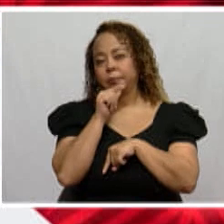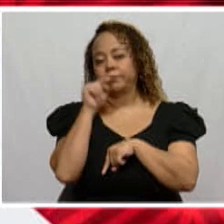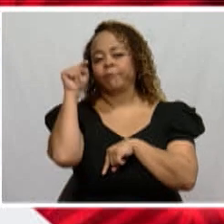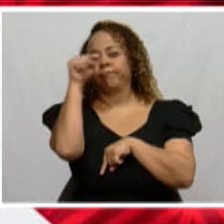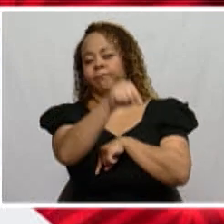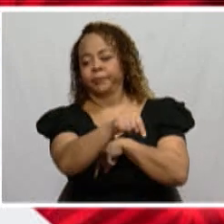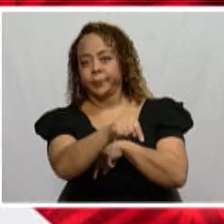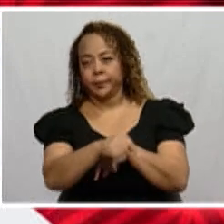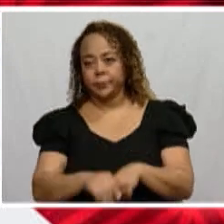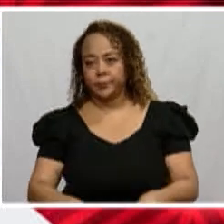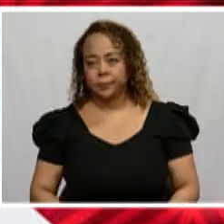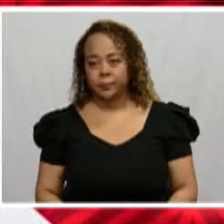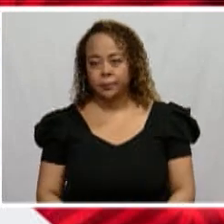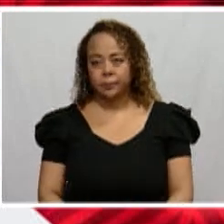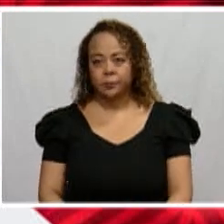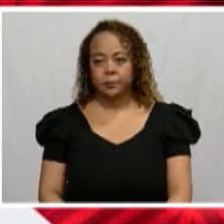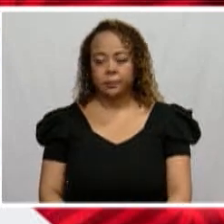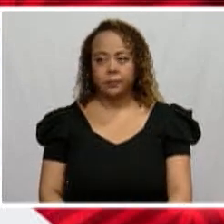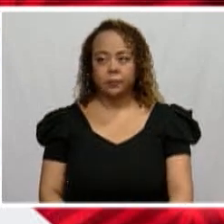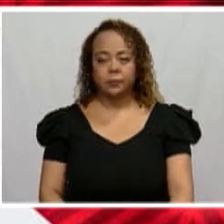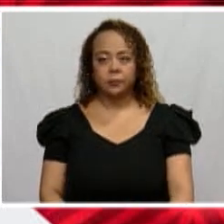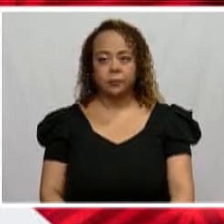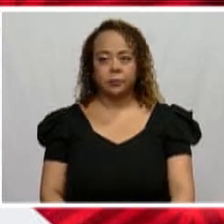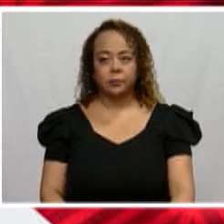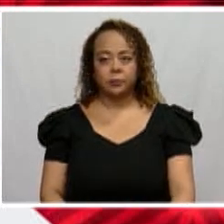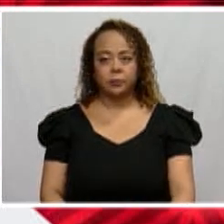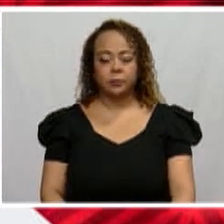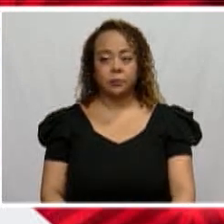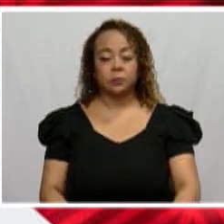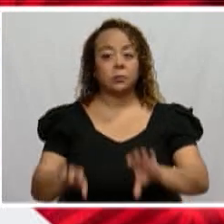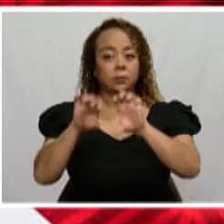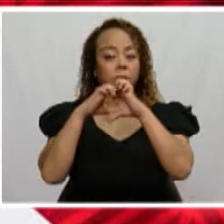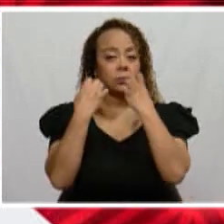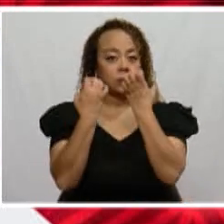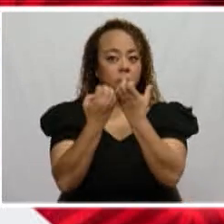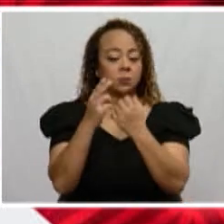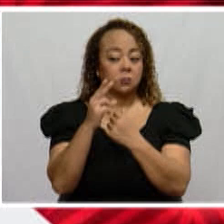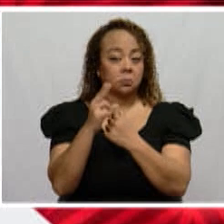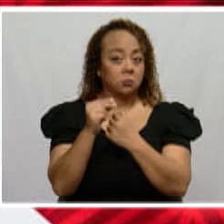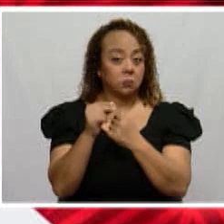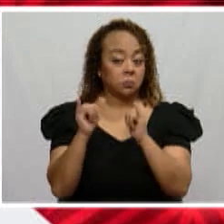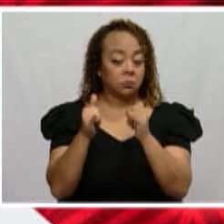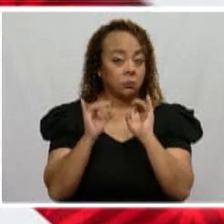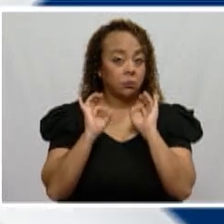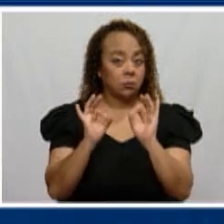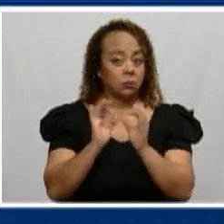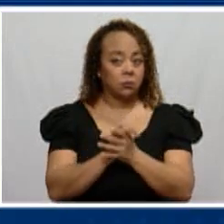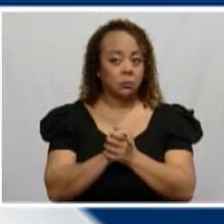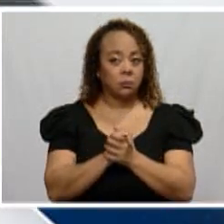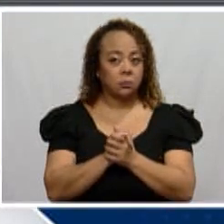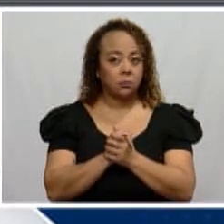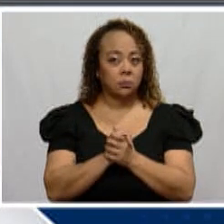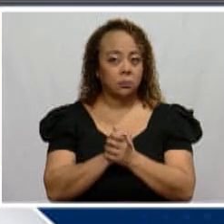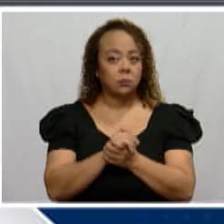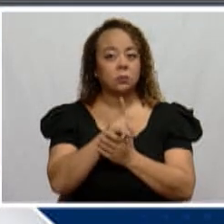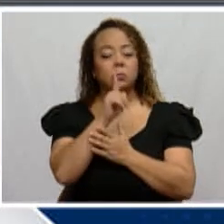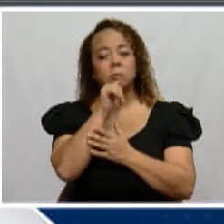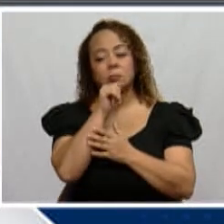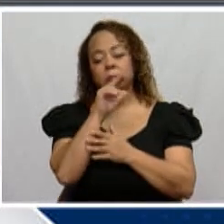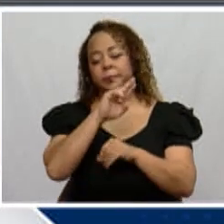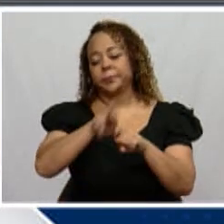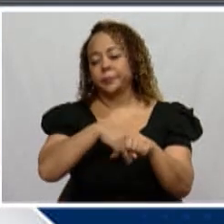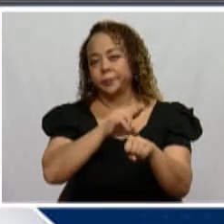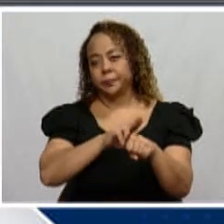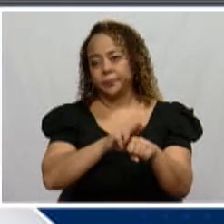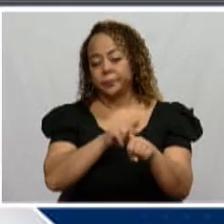A quién van a cuestionar si el equipo no camina bien Cuál es el que